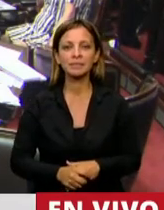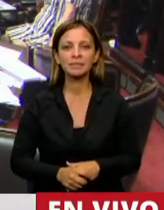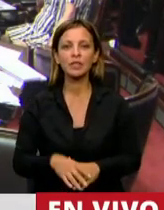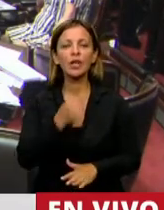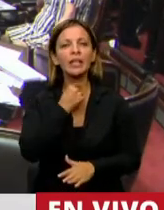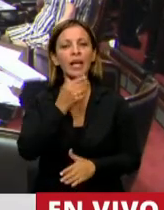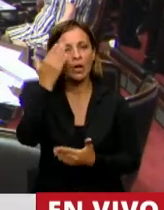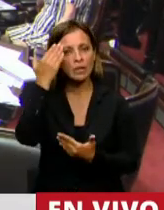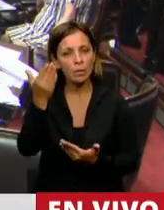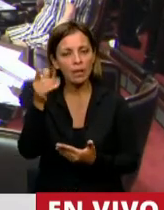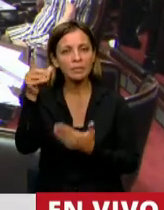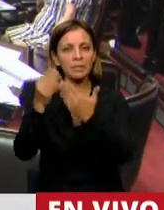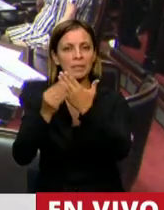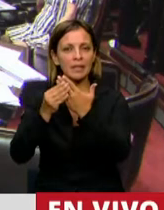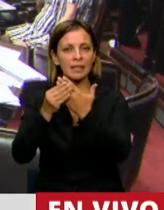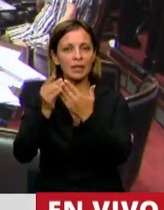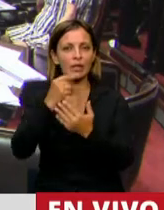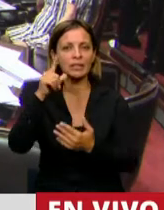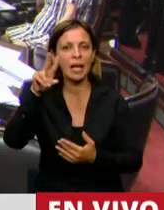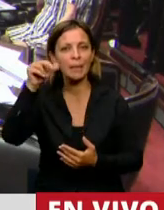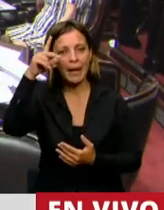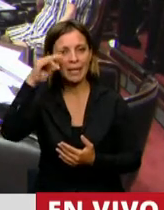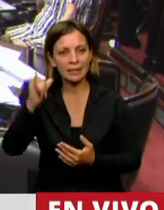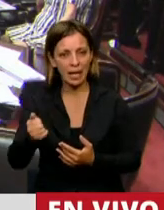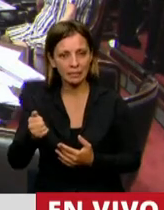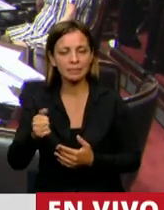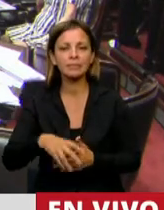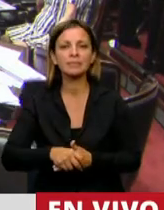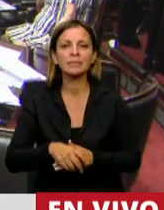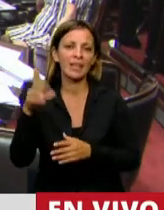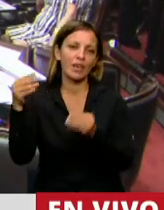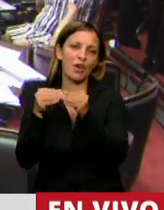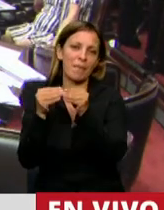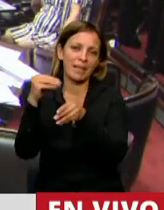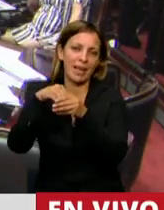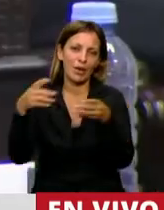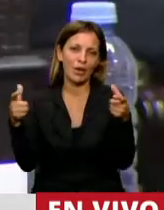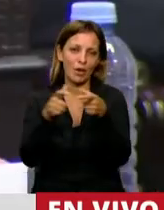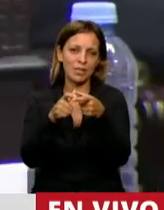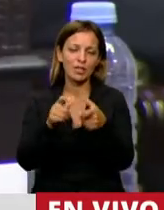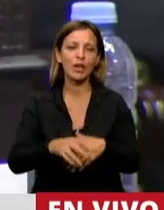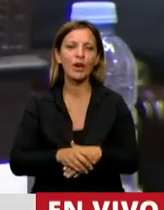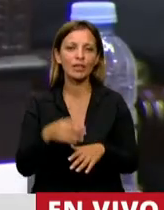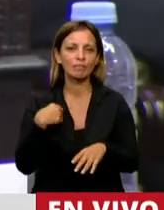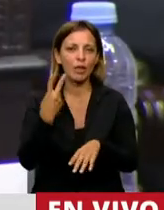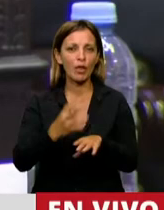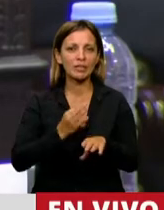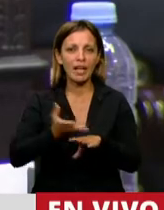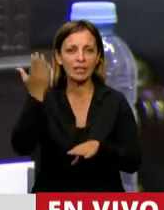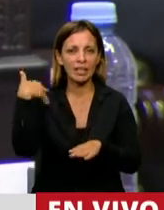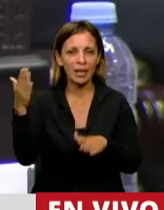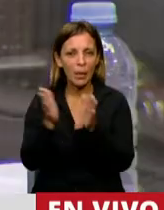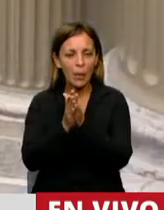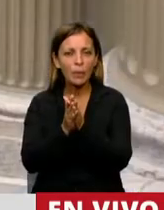Quiero saludar al ministro Salvareza, compañero de la comisión que me tocó participar en los dos años